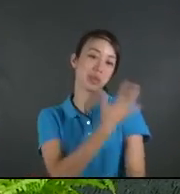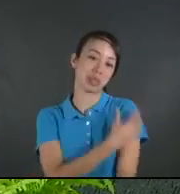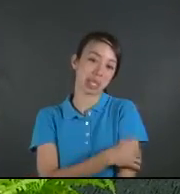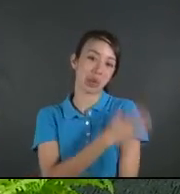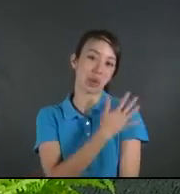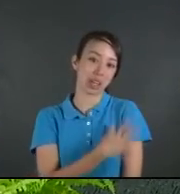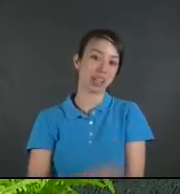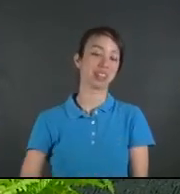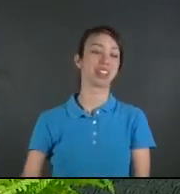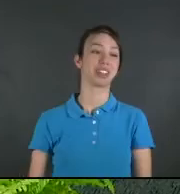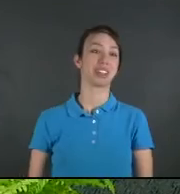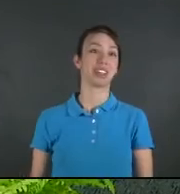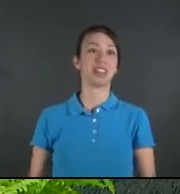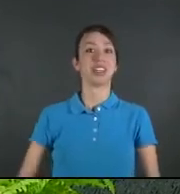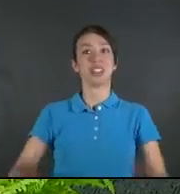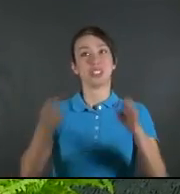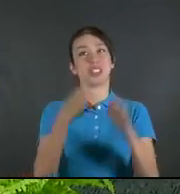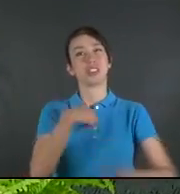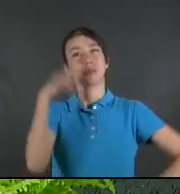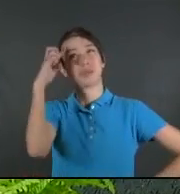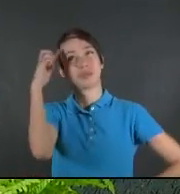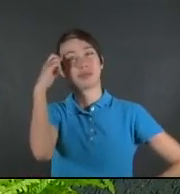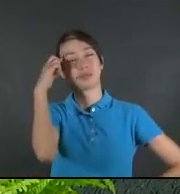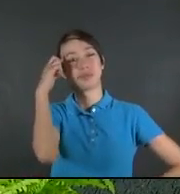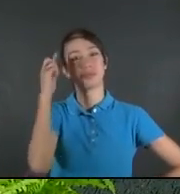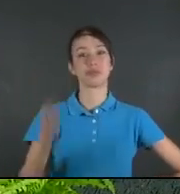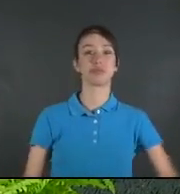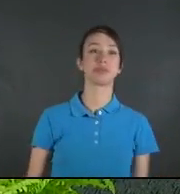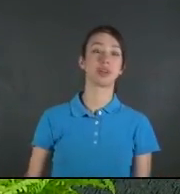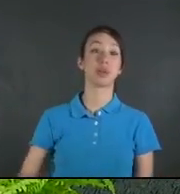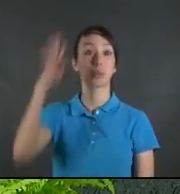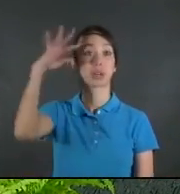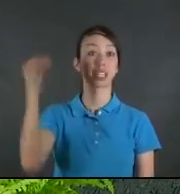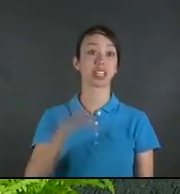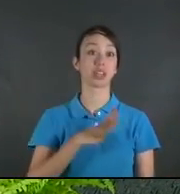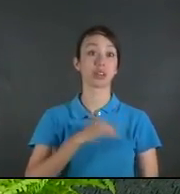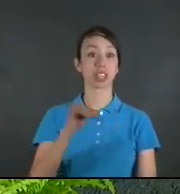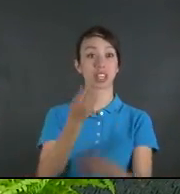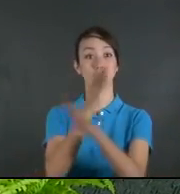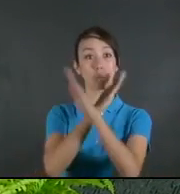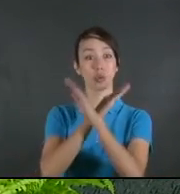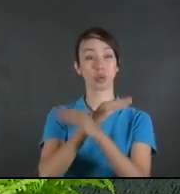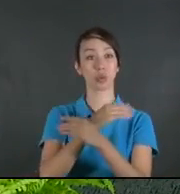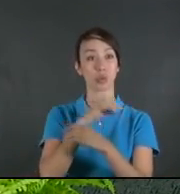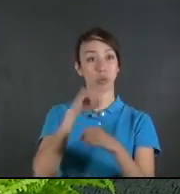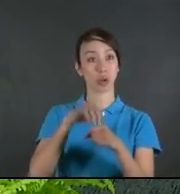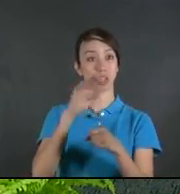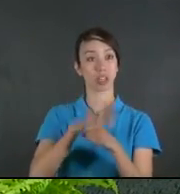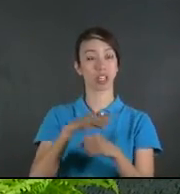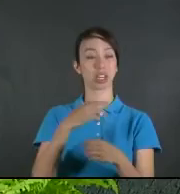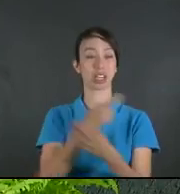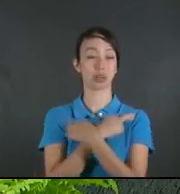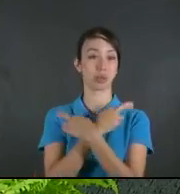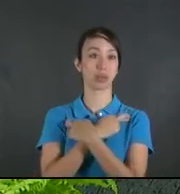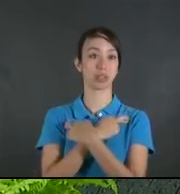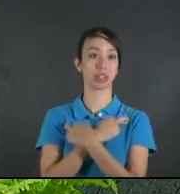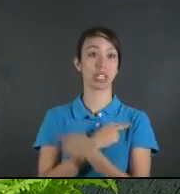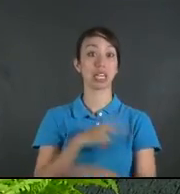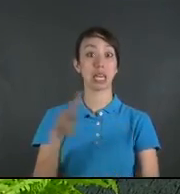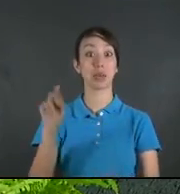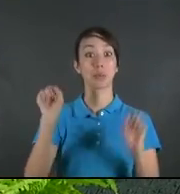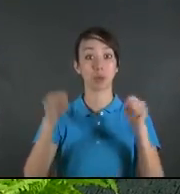misericordia entonces dije yo porque como tengo que guardar reposo y puedo ver a Los Hermanos peor me